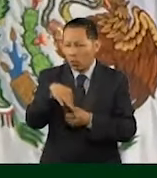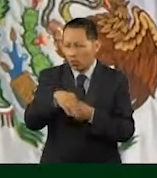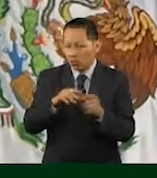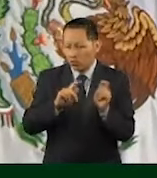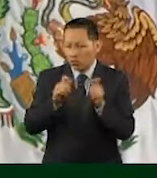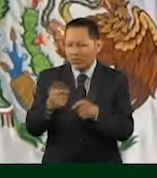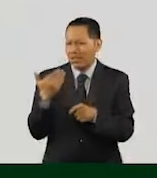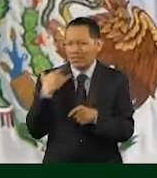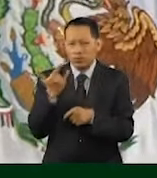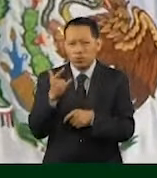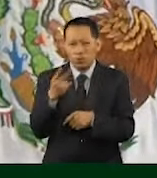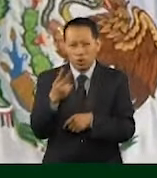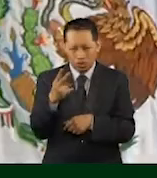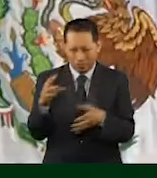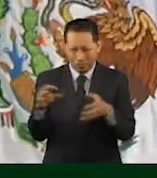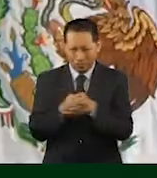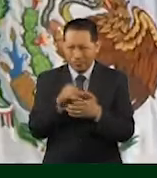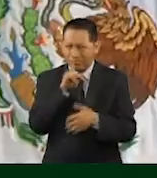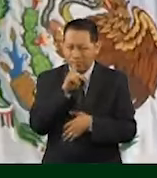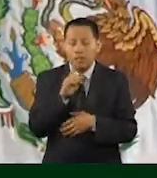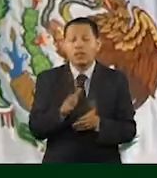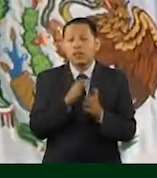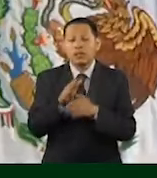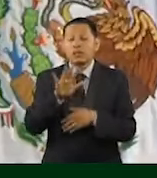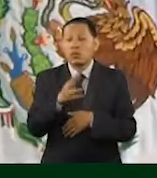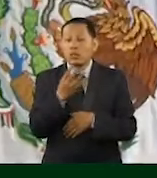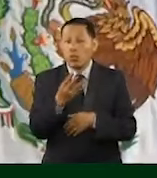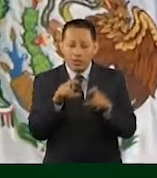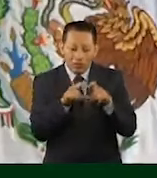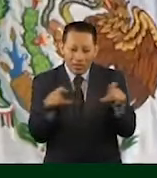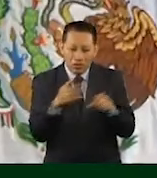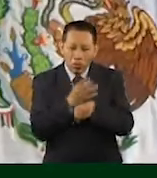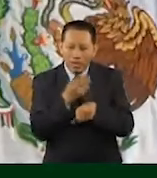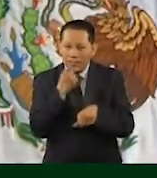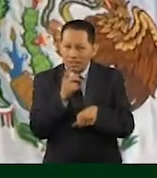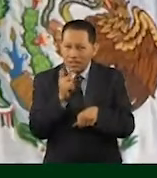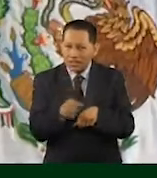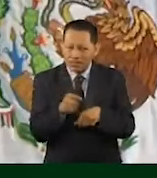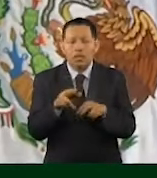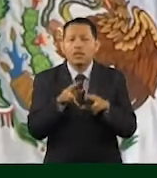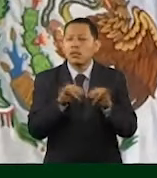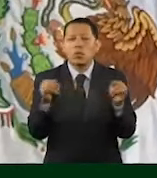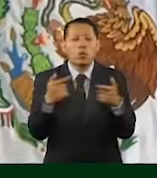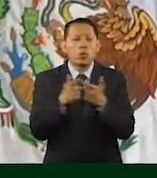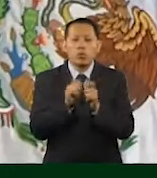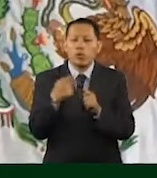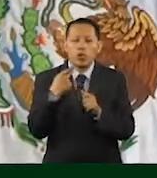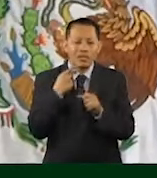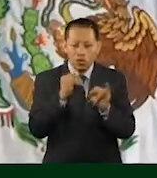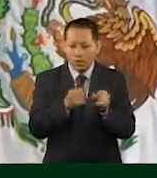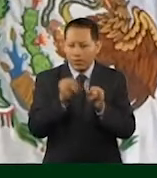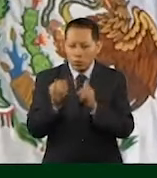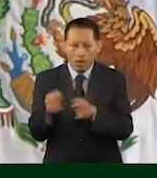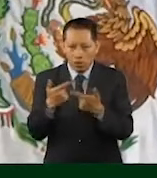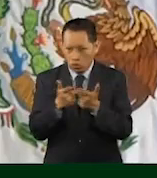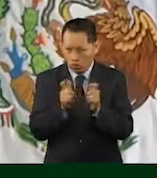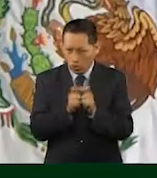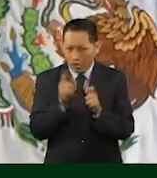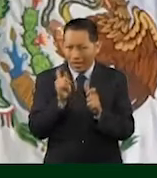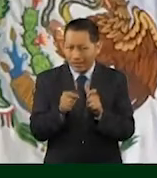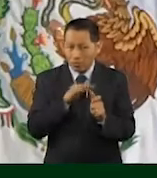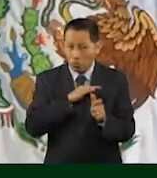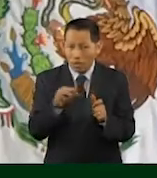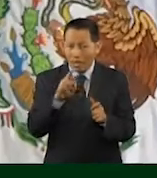las urnas el 2 de junio el 54 fracción cuarta Establece que ningún partido político así en lo individual como partido puede tener